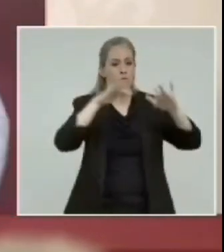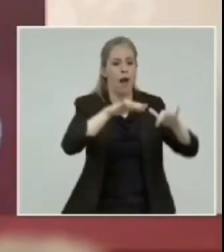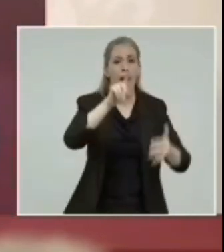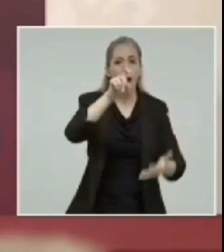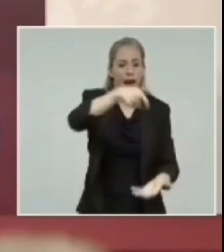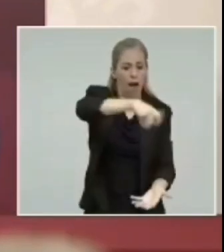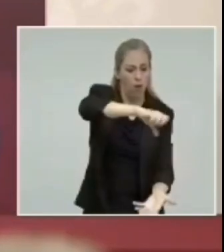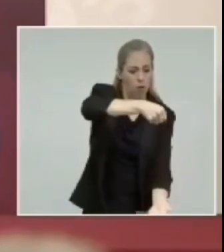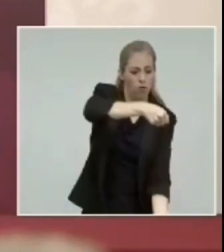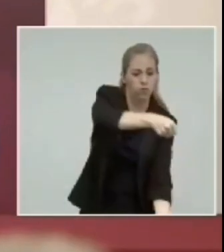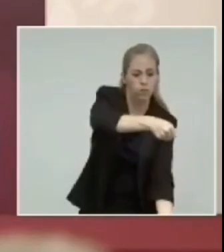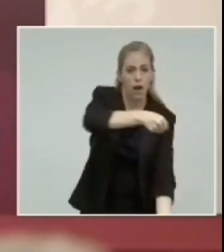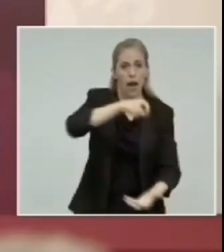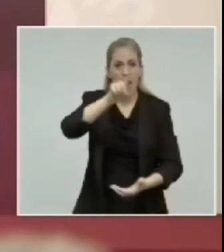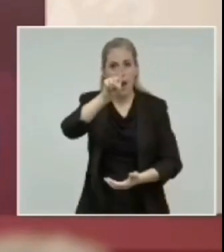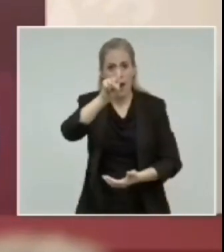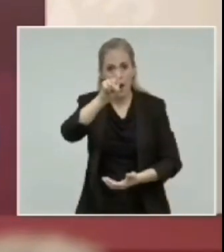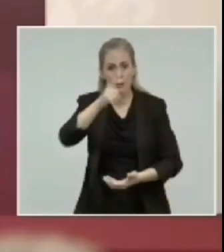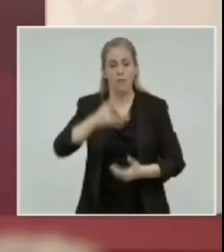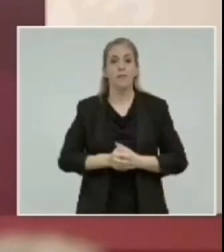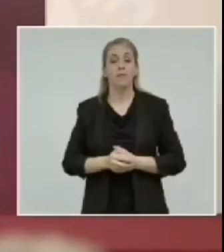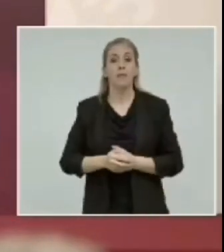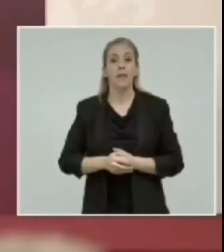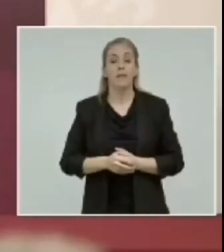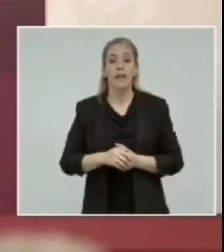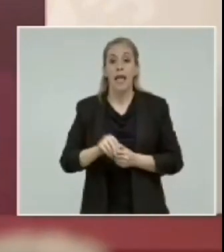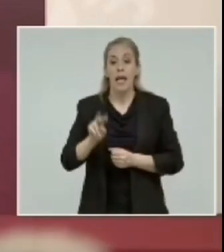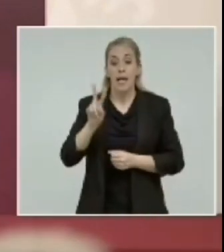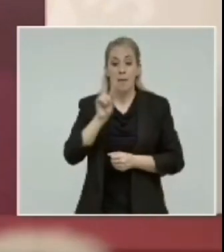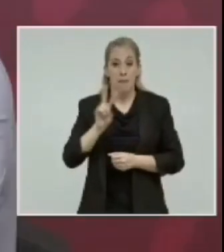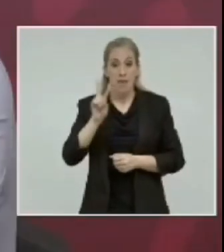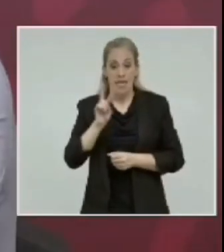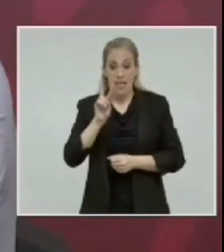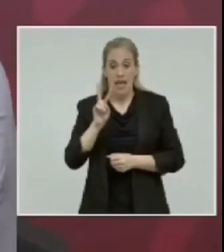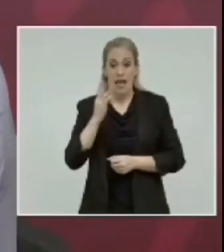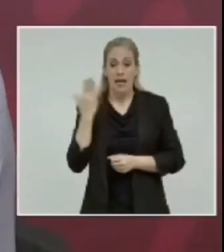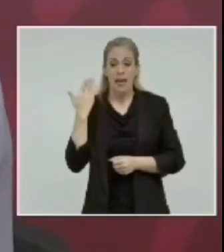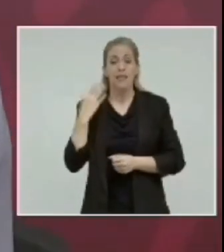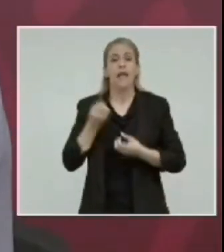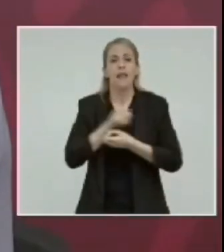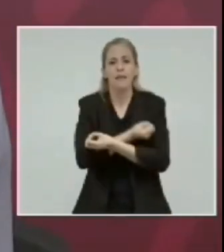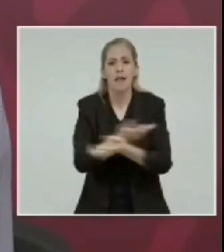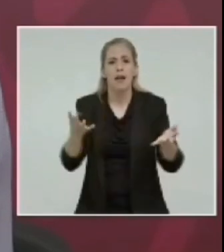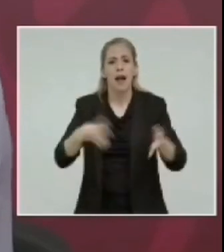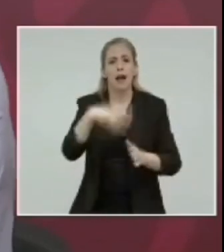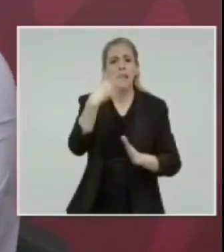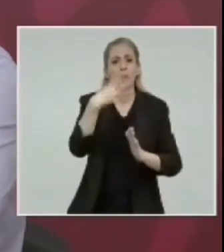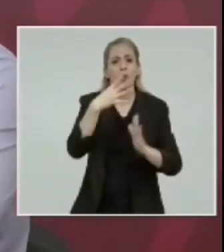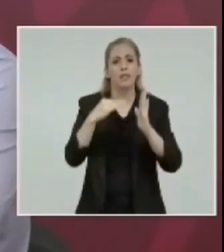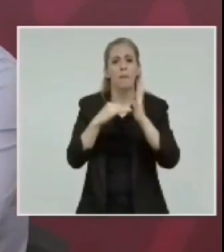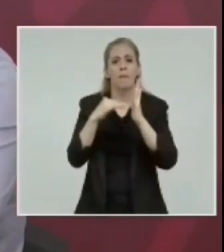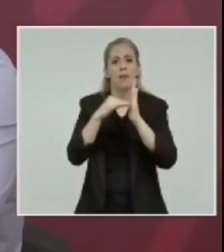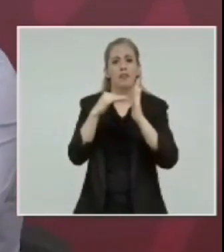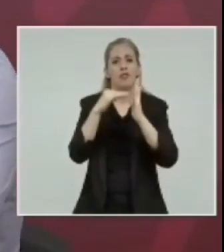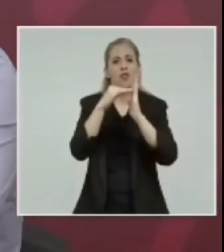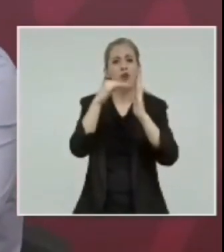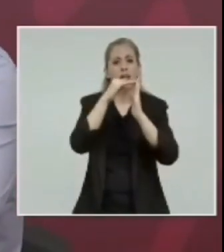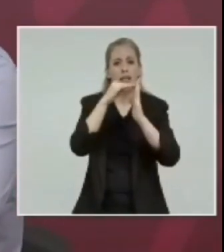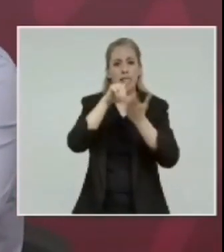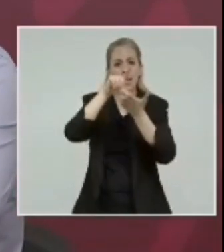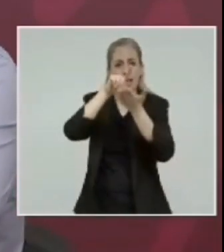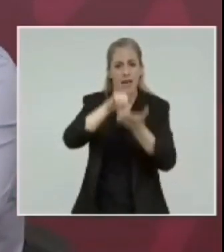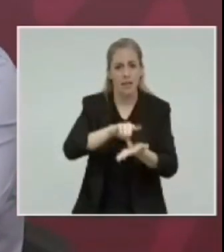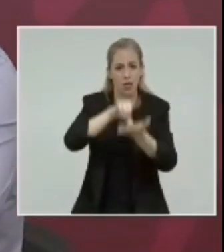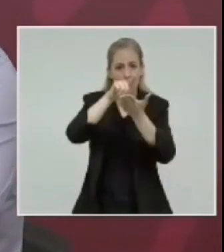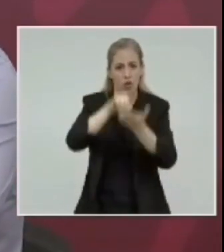presidente, llegamos a entregar 14 millones de litros con 420 pipas